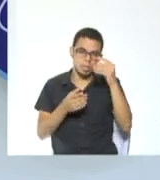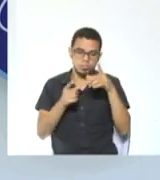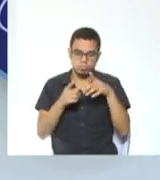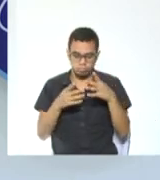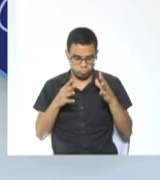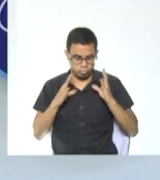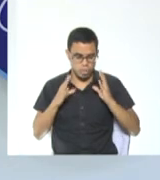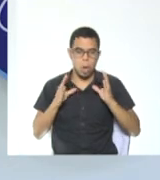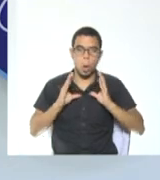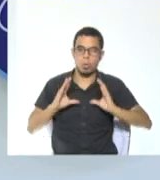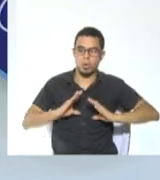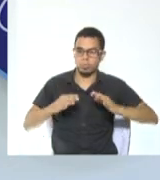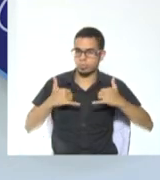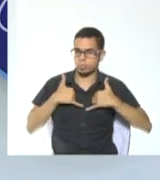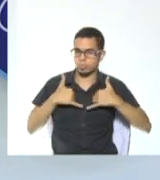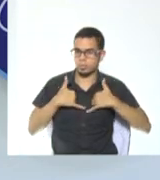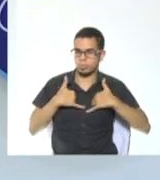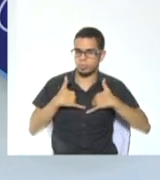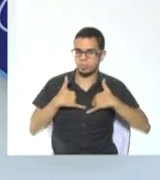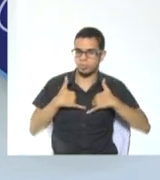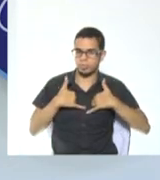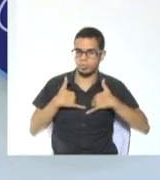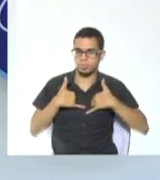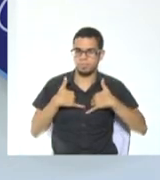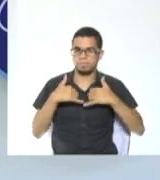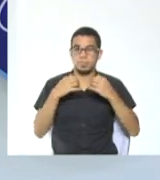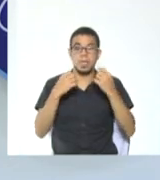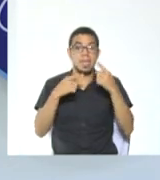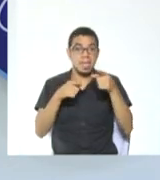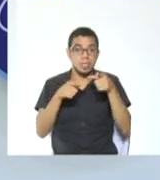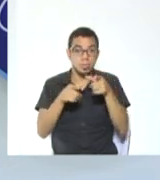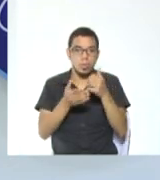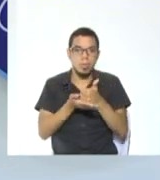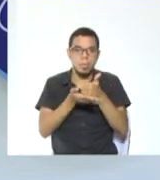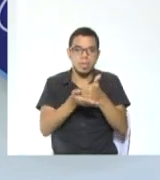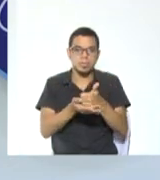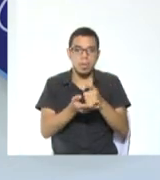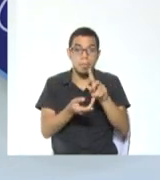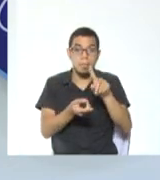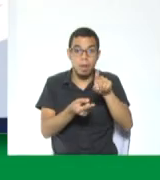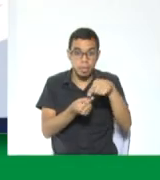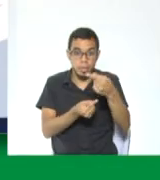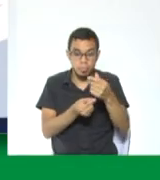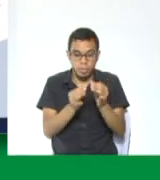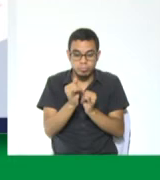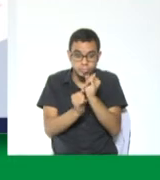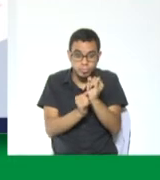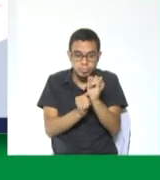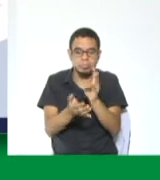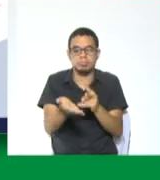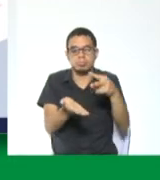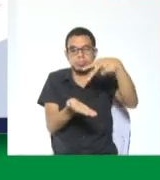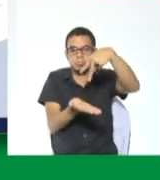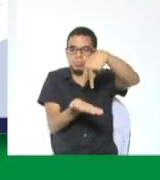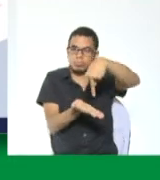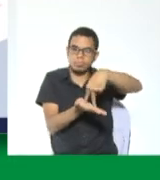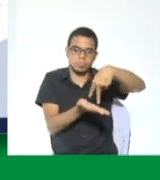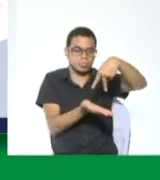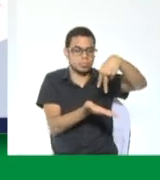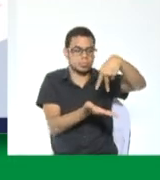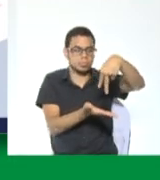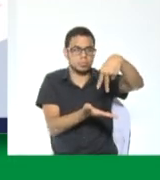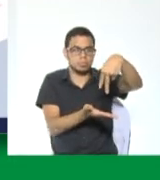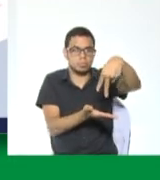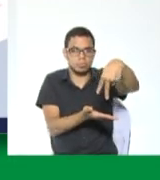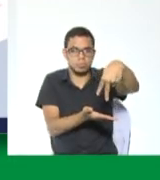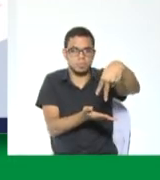etapa previa de entrenamiento para lo que será el colocarse de pie. En los Centros de Desarrollo Infantil, usted podrá encontrar el